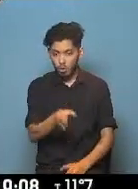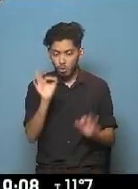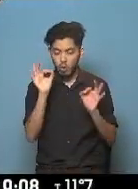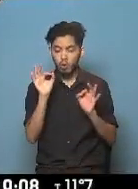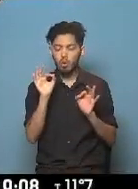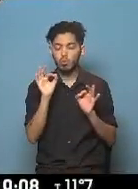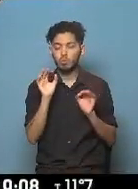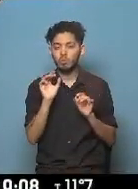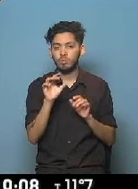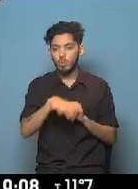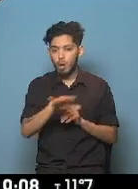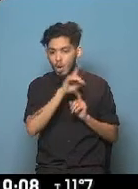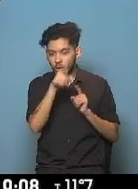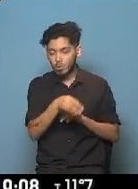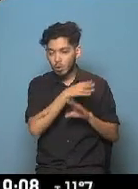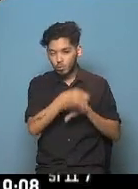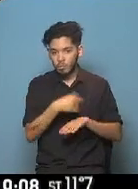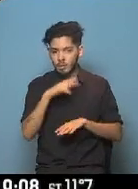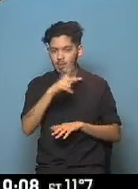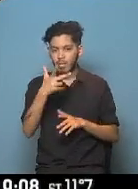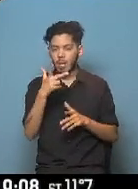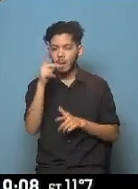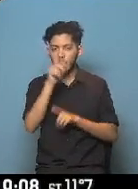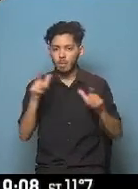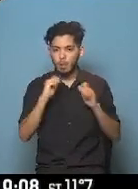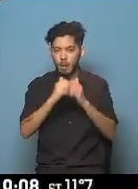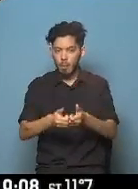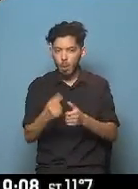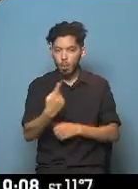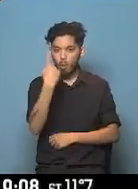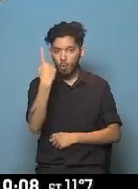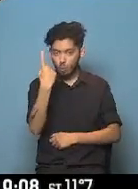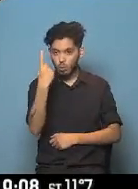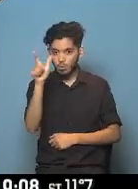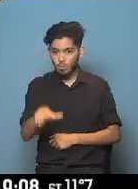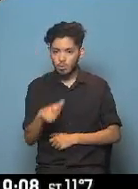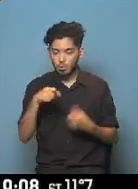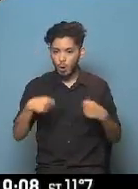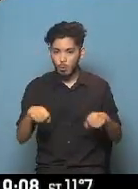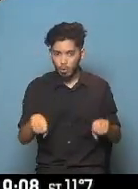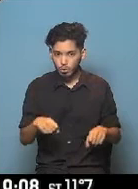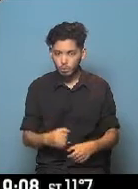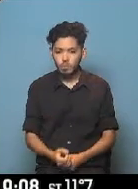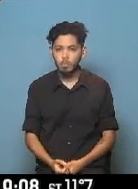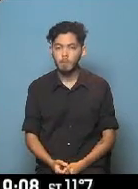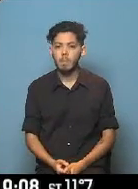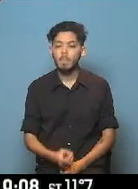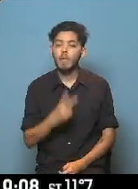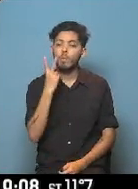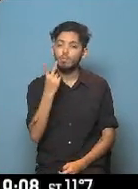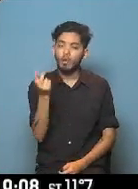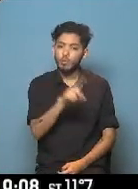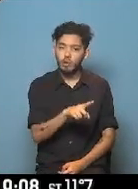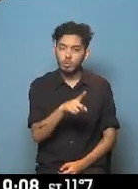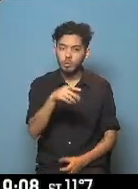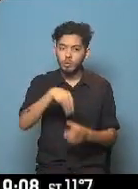me escoltaron 3 personas, una en una moto y 2